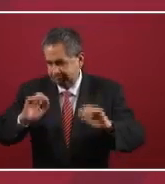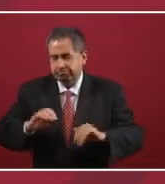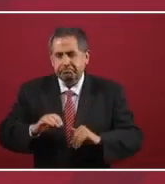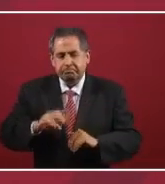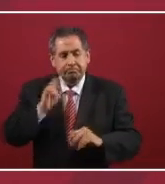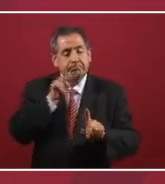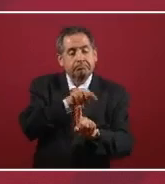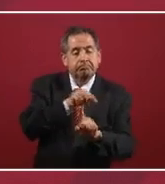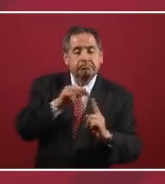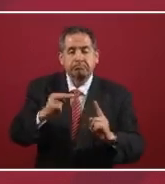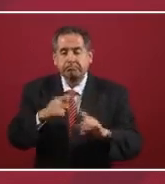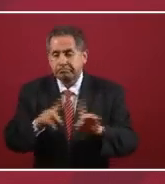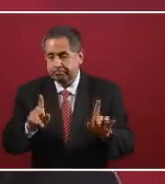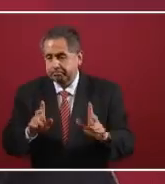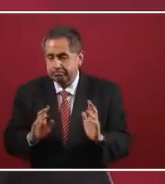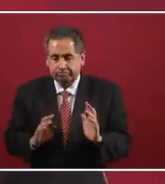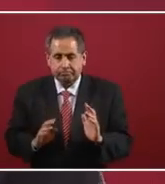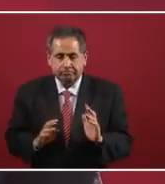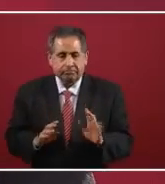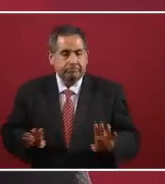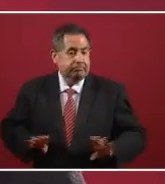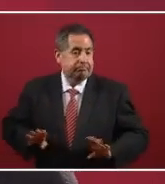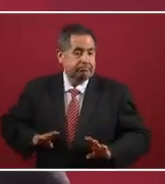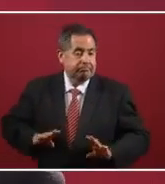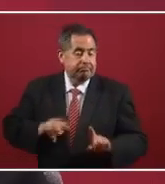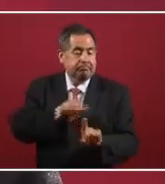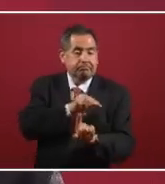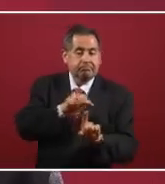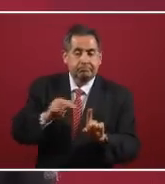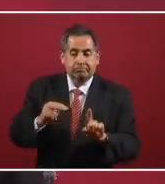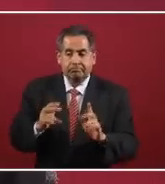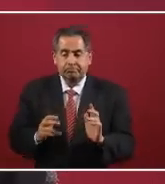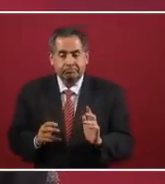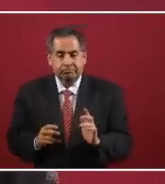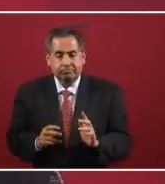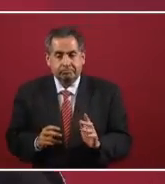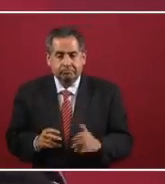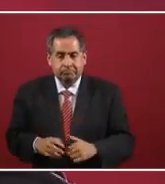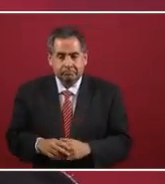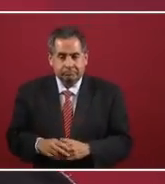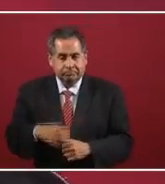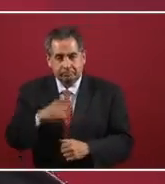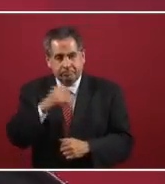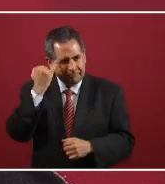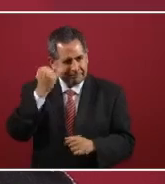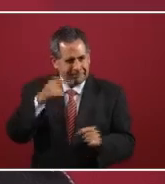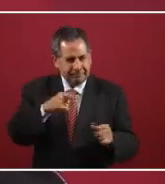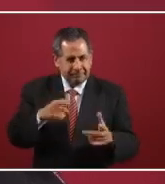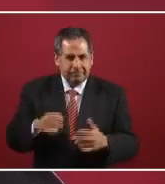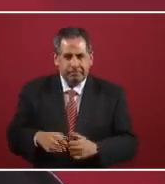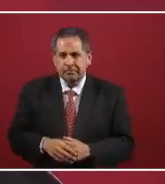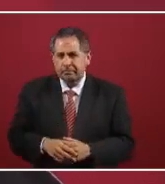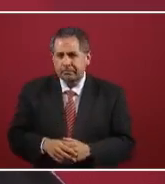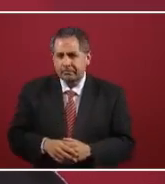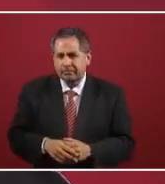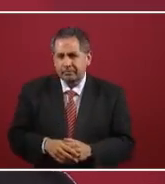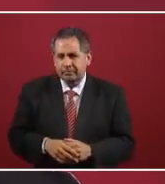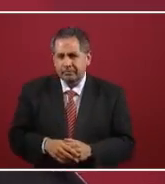lo ve de acuerdo a su visión, ¿no? Y es